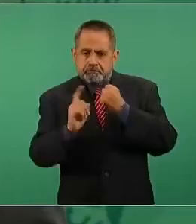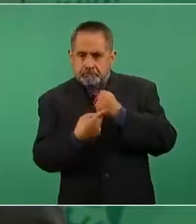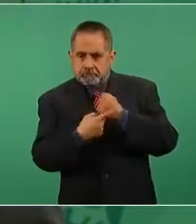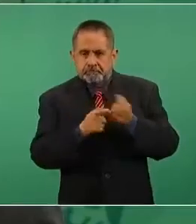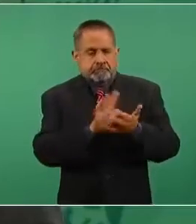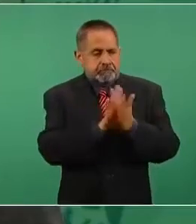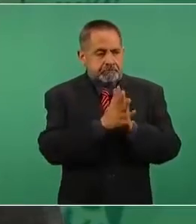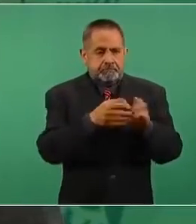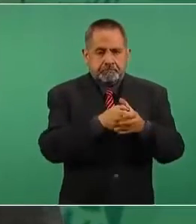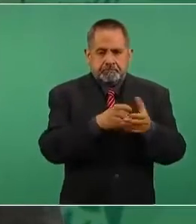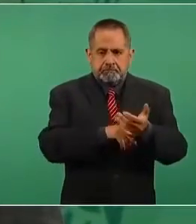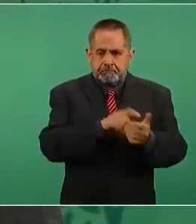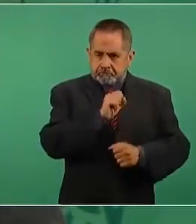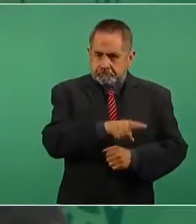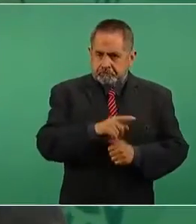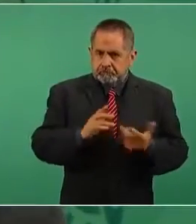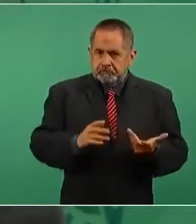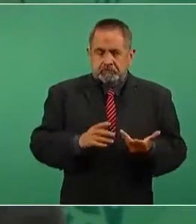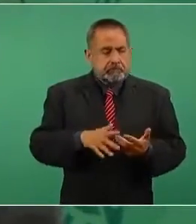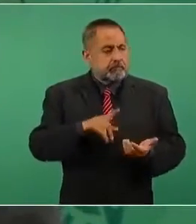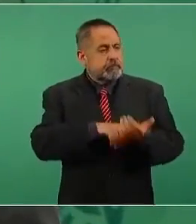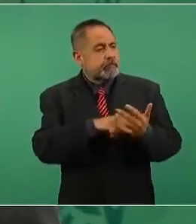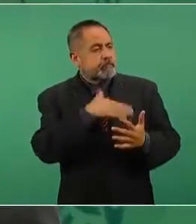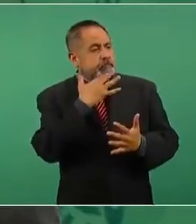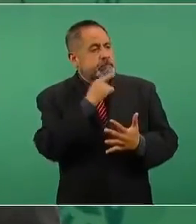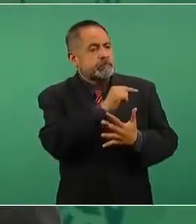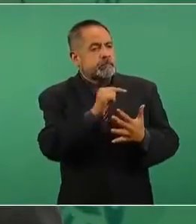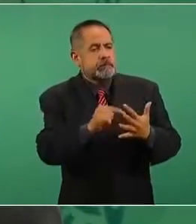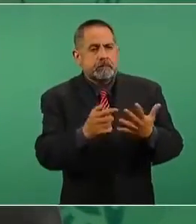involucrados en actos de corrupción,